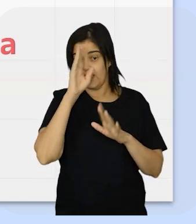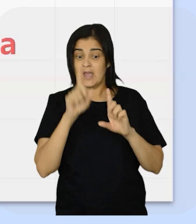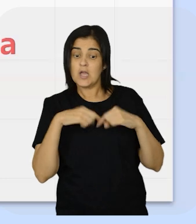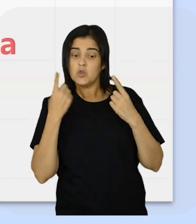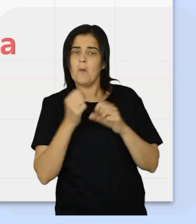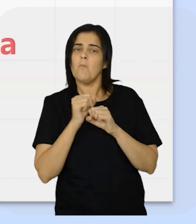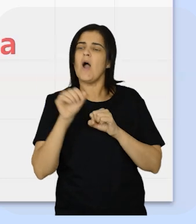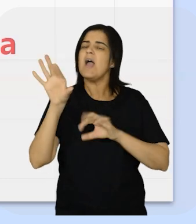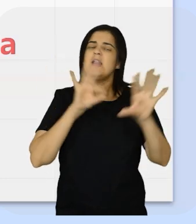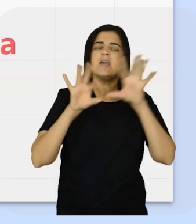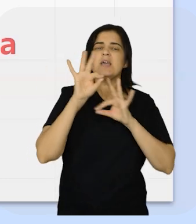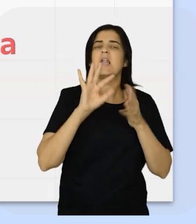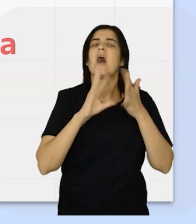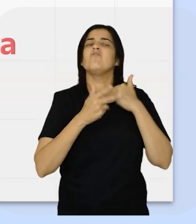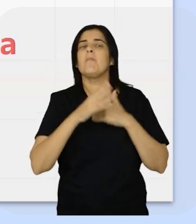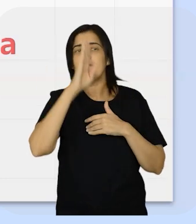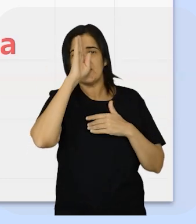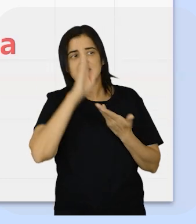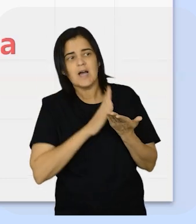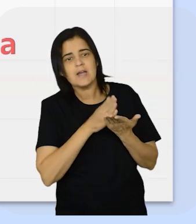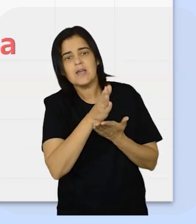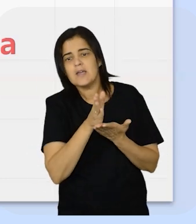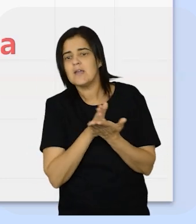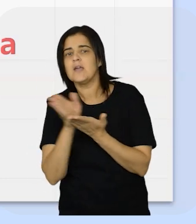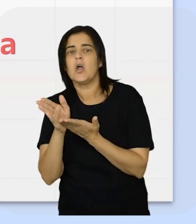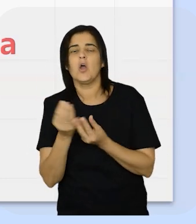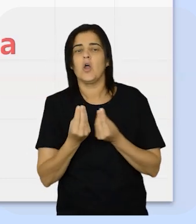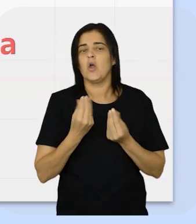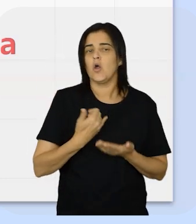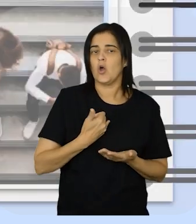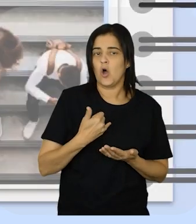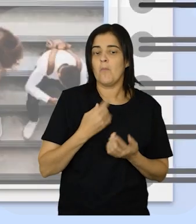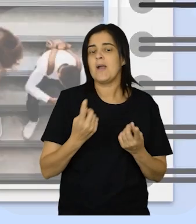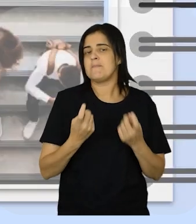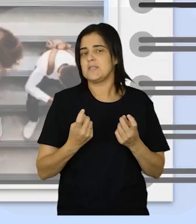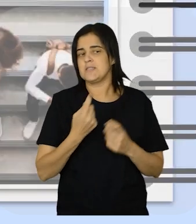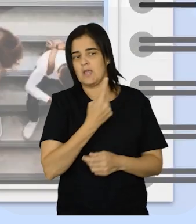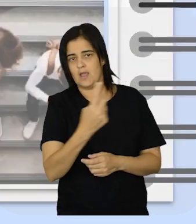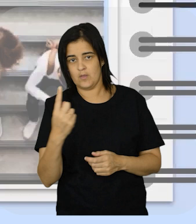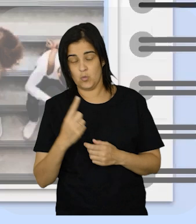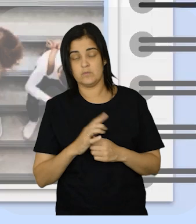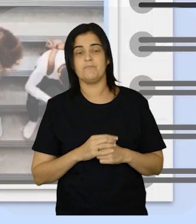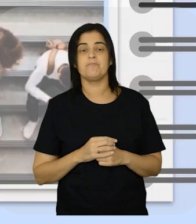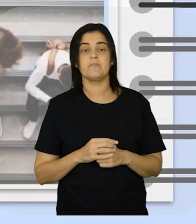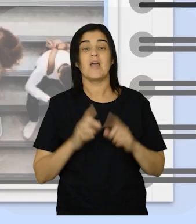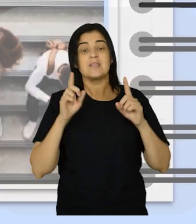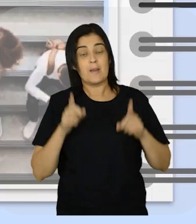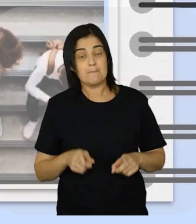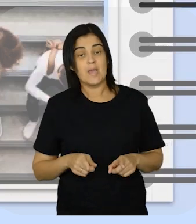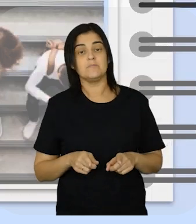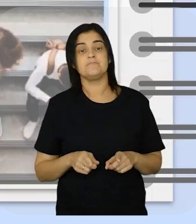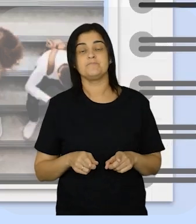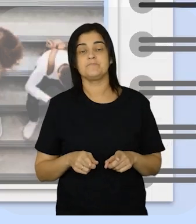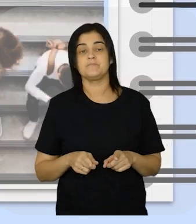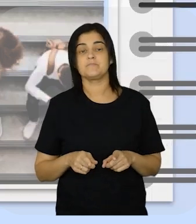puedan elegir el camino de aprendizaje o la ruta de aprendizaje que necesitan. También, y